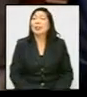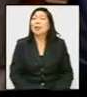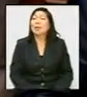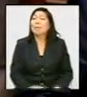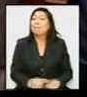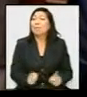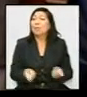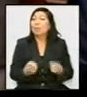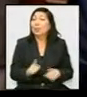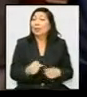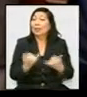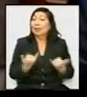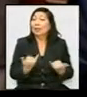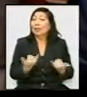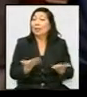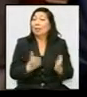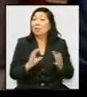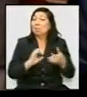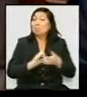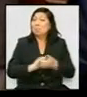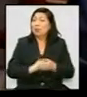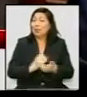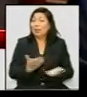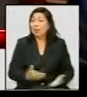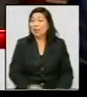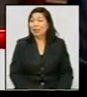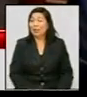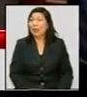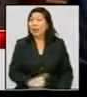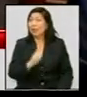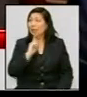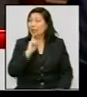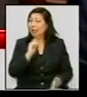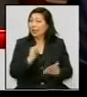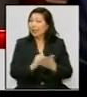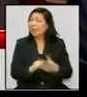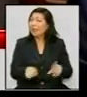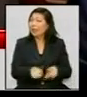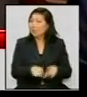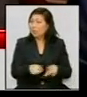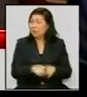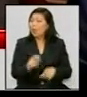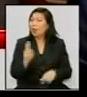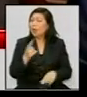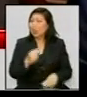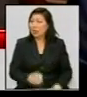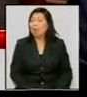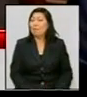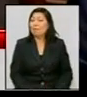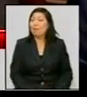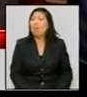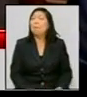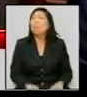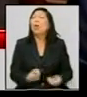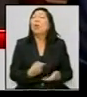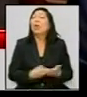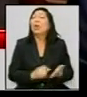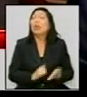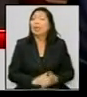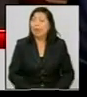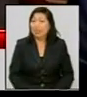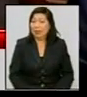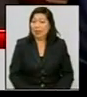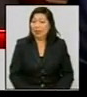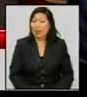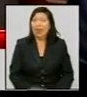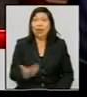Y cuando se dice aquí que hay un pacto con la impunidad, es un pacto también con la corrupción. ¿Por qué? Porque